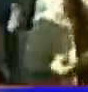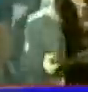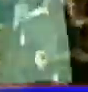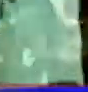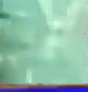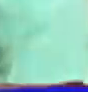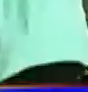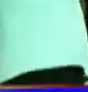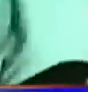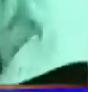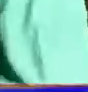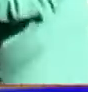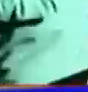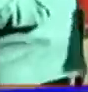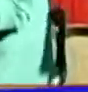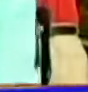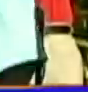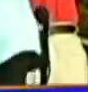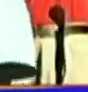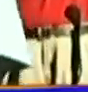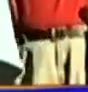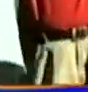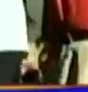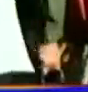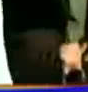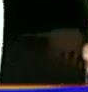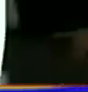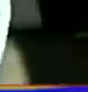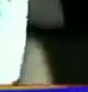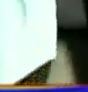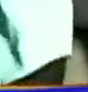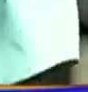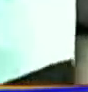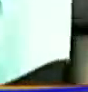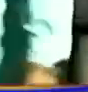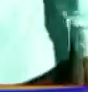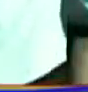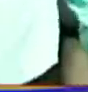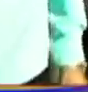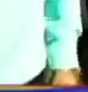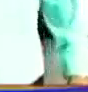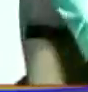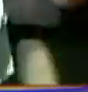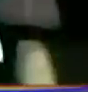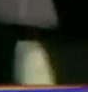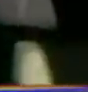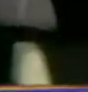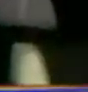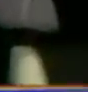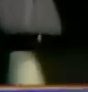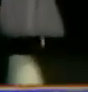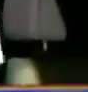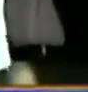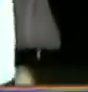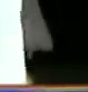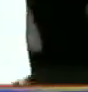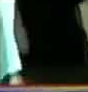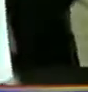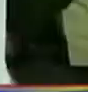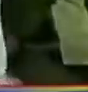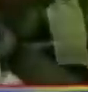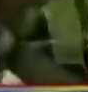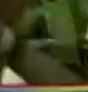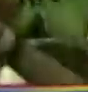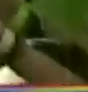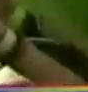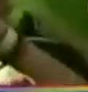y en cada noche sigue igual, la luna se pone a coquetear. La gran Caracas heroica y poderosa. Y en